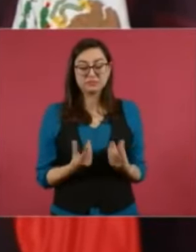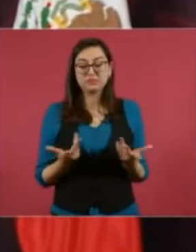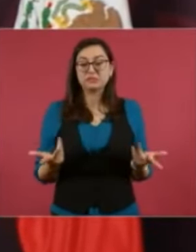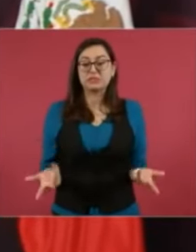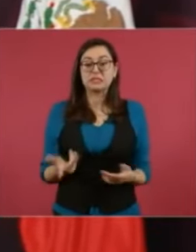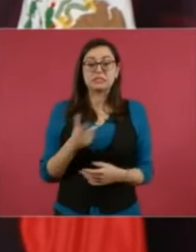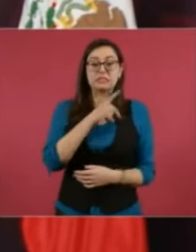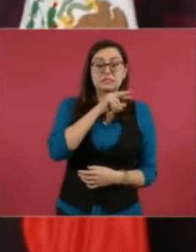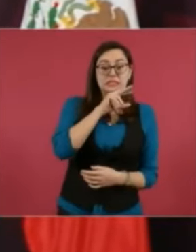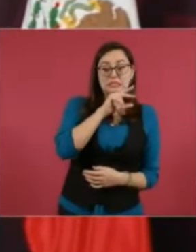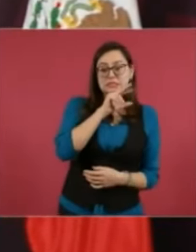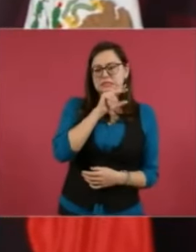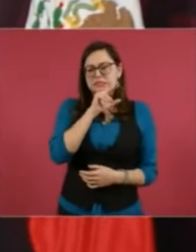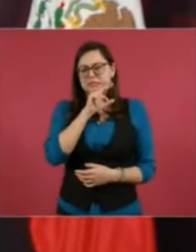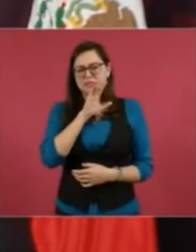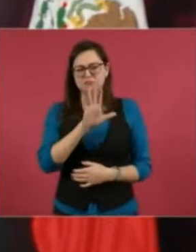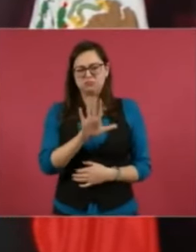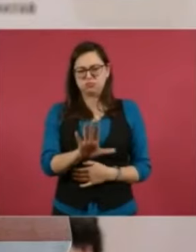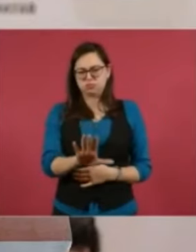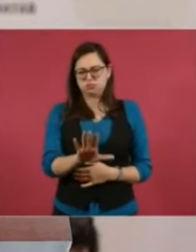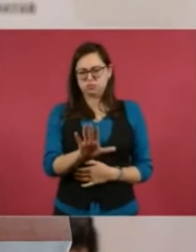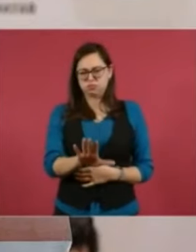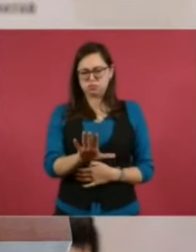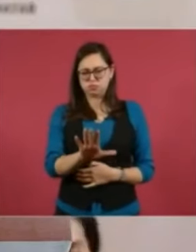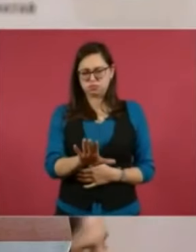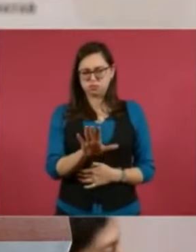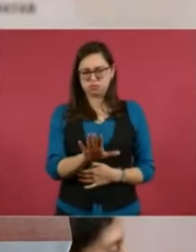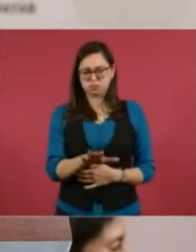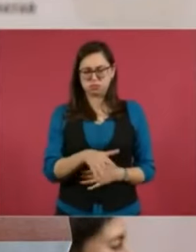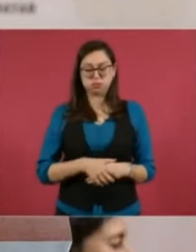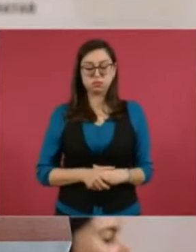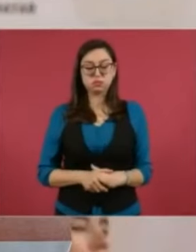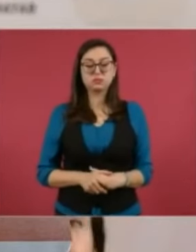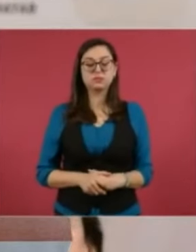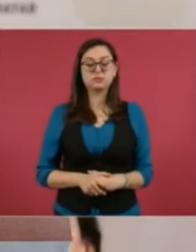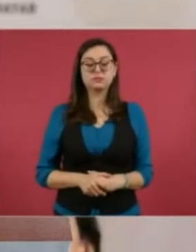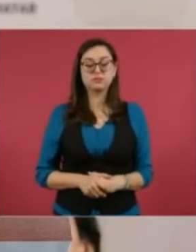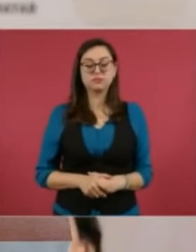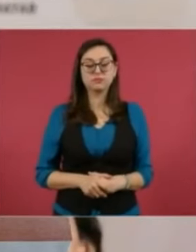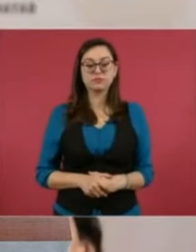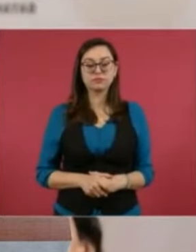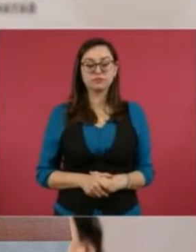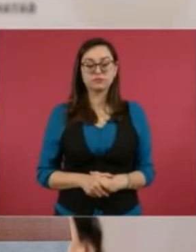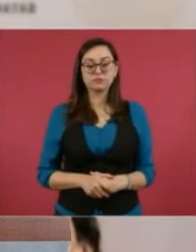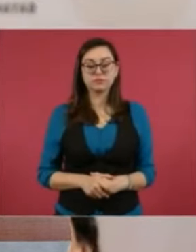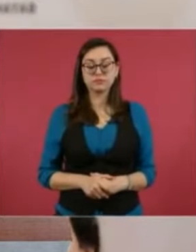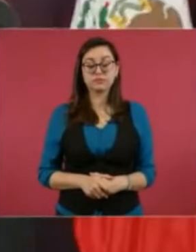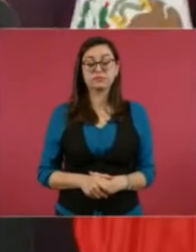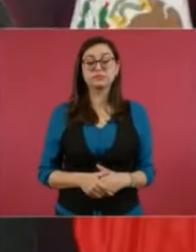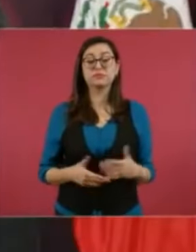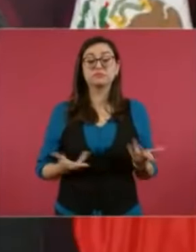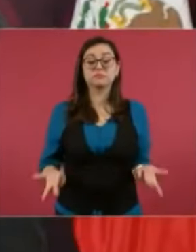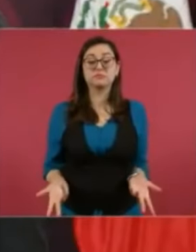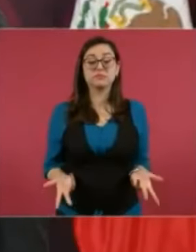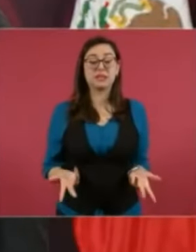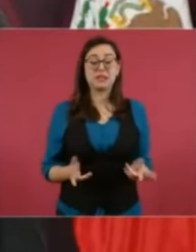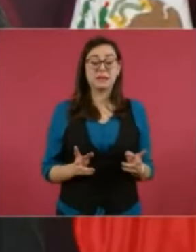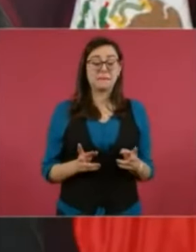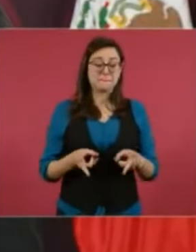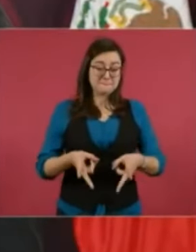que preocuparse desde cuándo tienen las Guacamayas pues desde hace